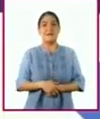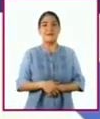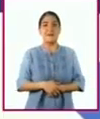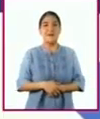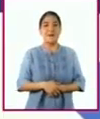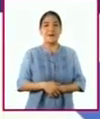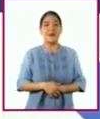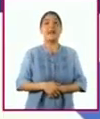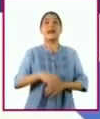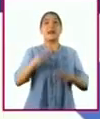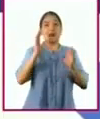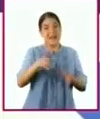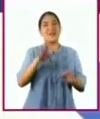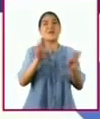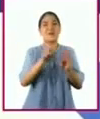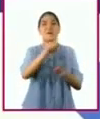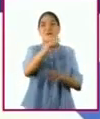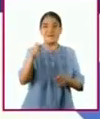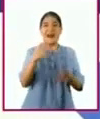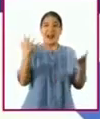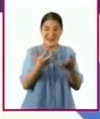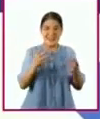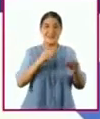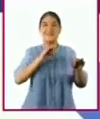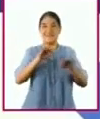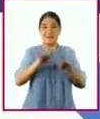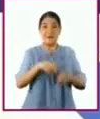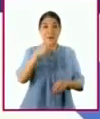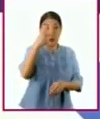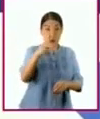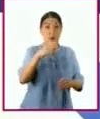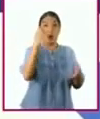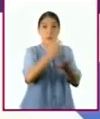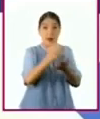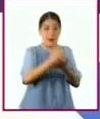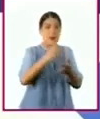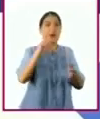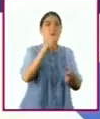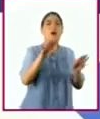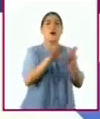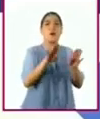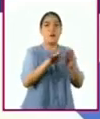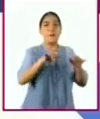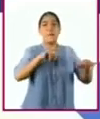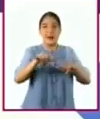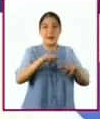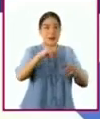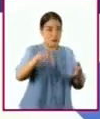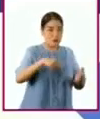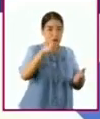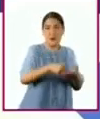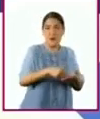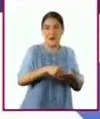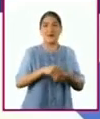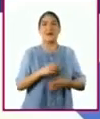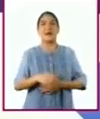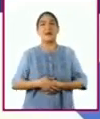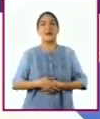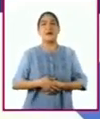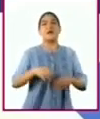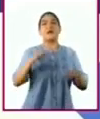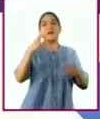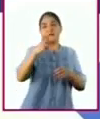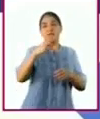Llegó el momento de nuestro desafío. En el cuaderno, elaboren un mapa temático de su entidad. Puede ser algo así como los cenotes